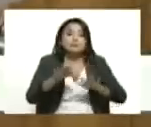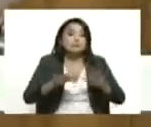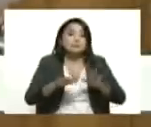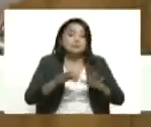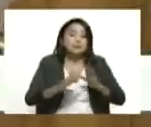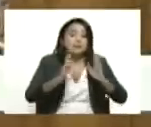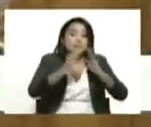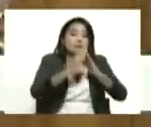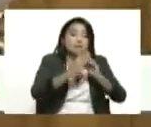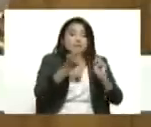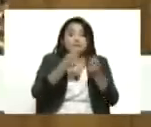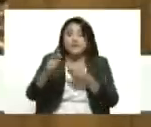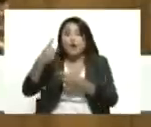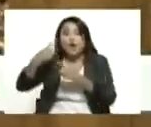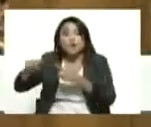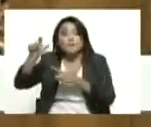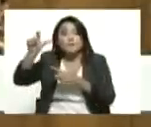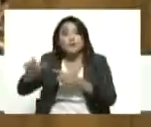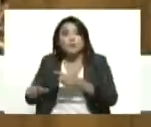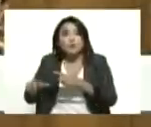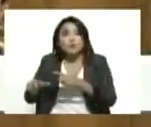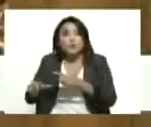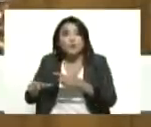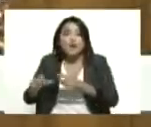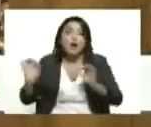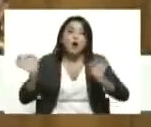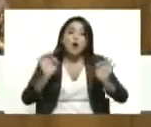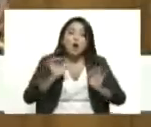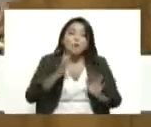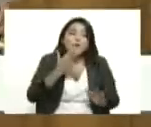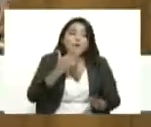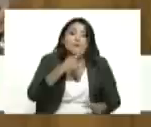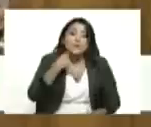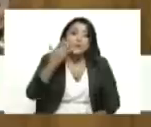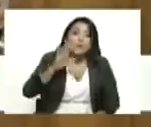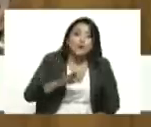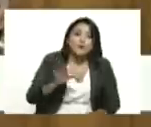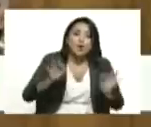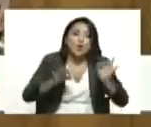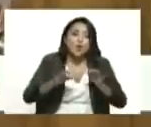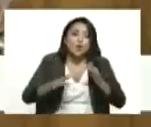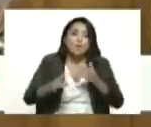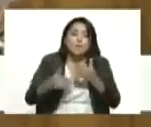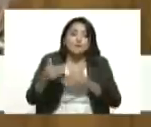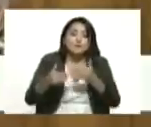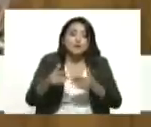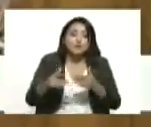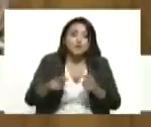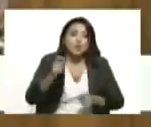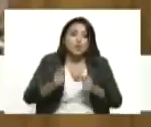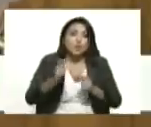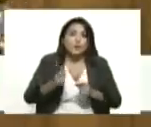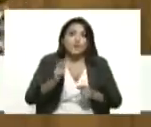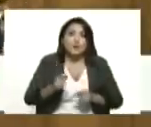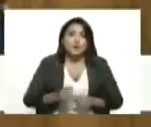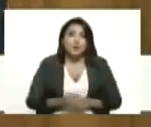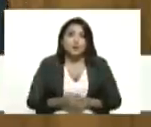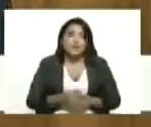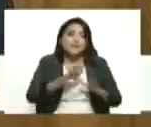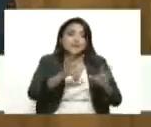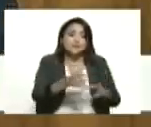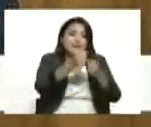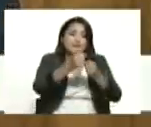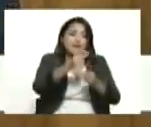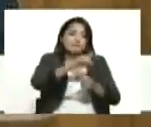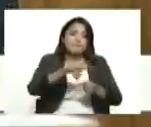se haya transmitido, escuchen esto, por causa de muerte o cualquier acto jurídico, quedando a salvo los derechos de terceros que hayan actuado de